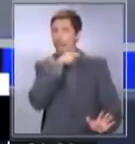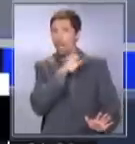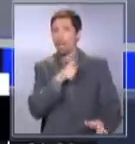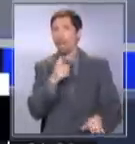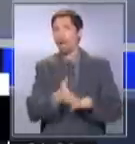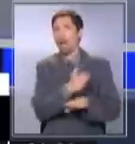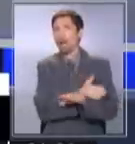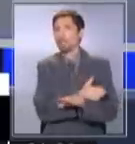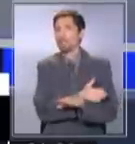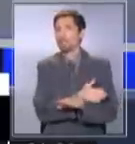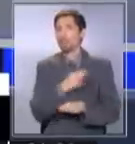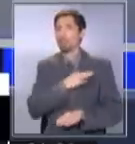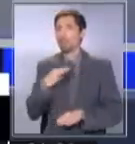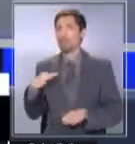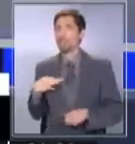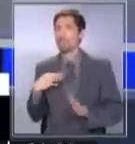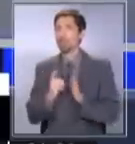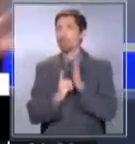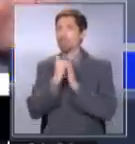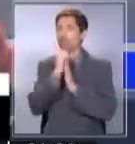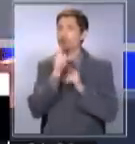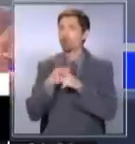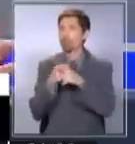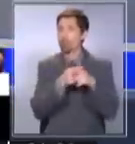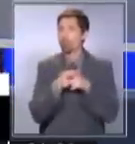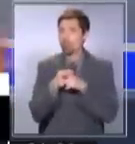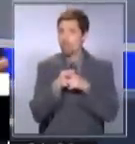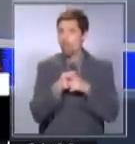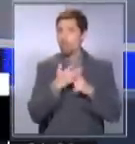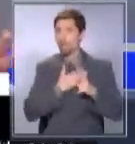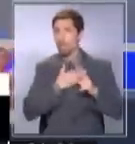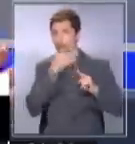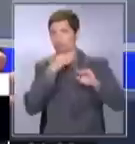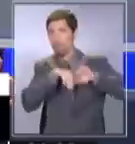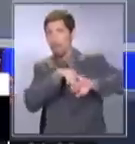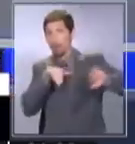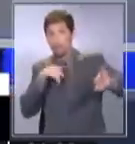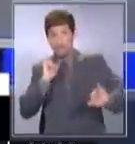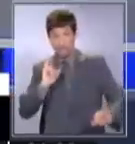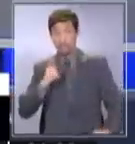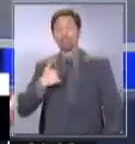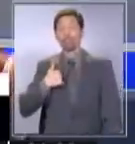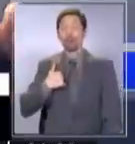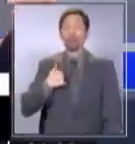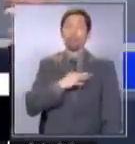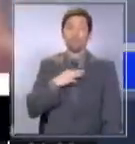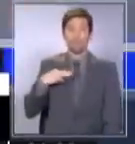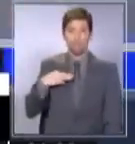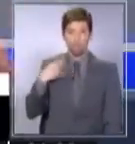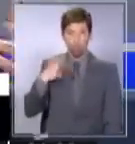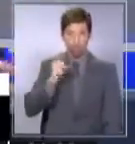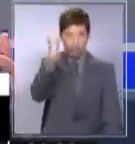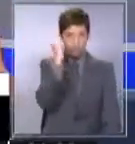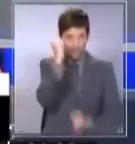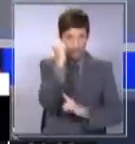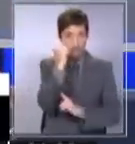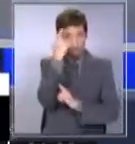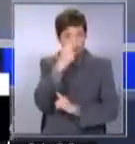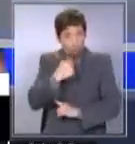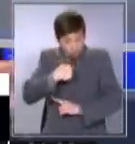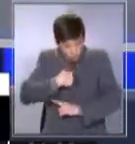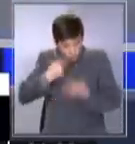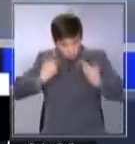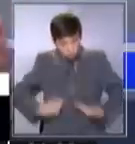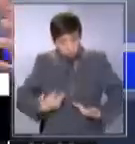Ministerio de desarrollo social él va a buscar diferenciarse decir sí yo fui ministro de Sebastián Piñera pero yo no soy el gobierno de Sebastián